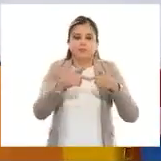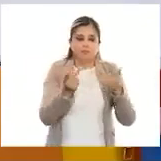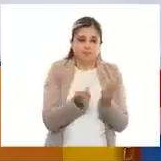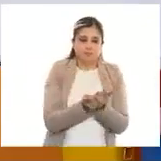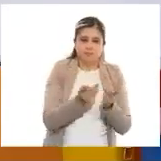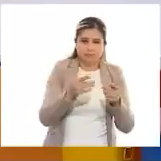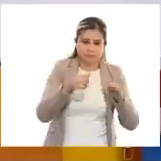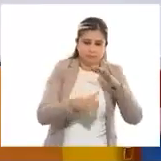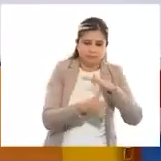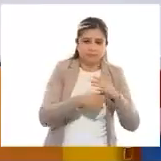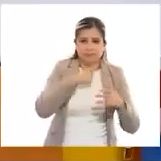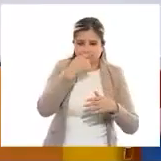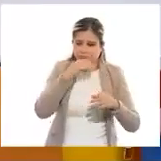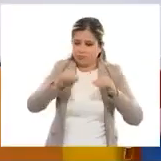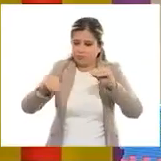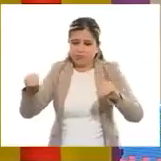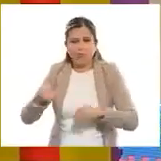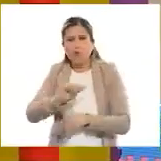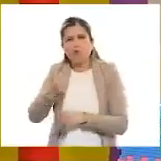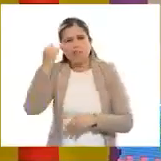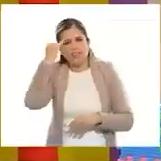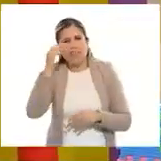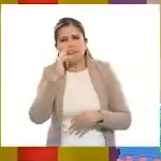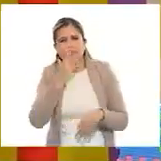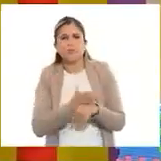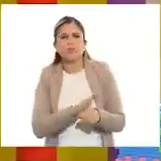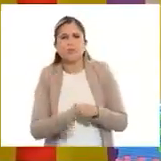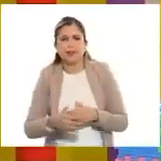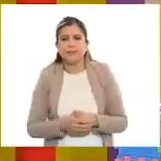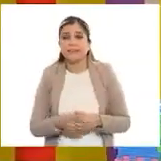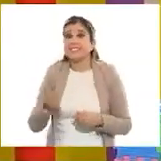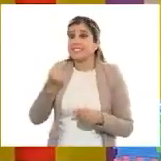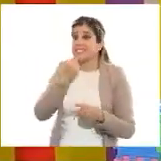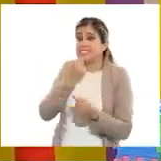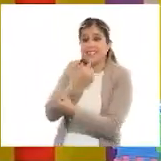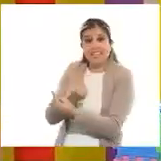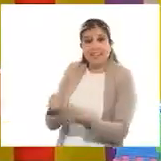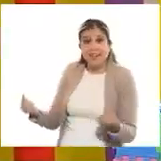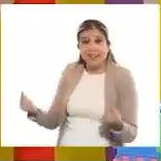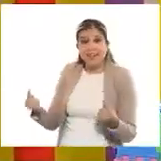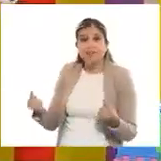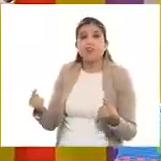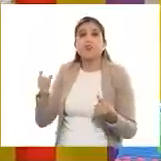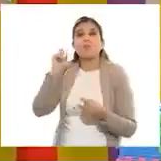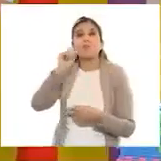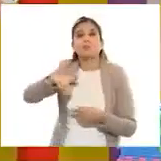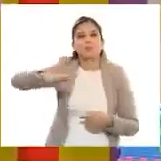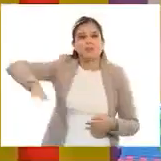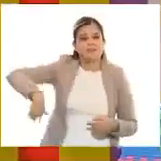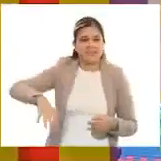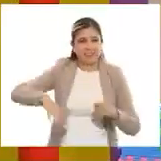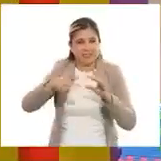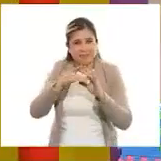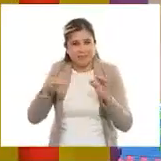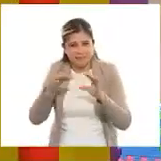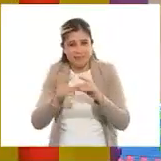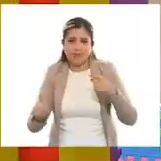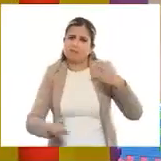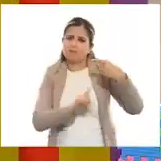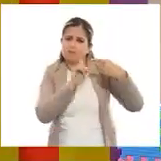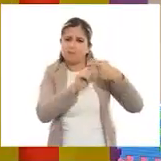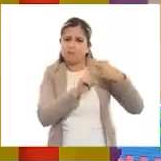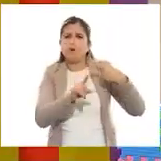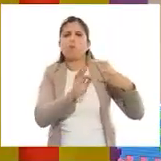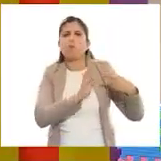mesa. ¿Qué otras cosas se te ocurren, Ale? Se me ocurre que las niñas y los niños, bueno, como lo mencionamos hace rato, primero que nada